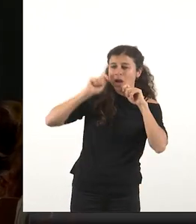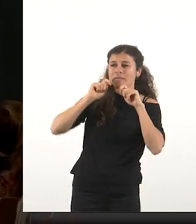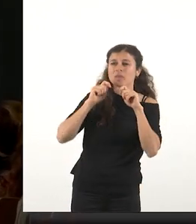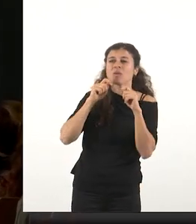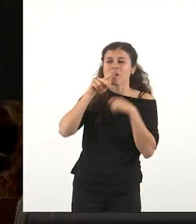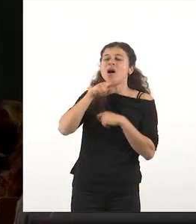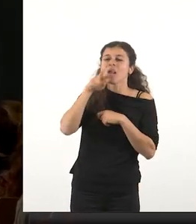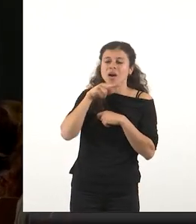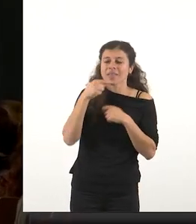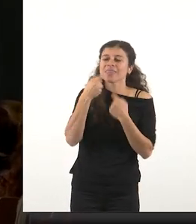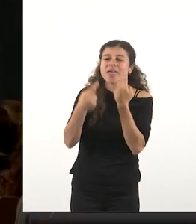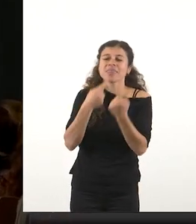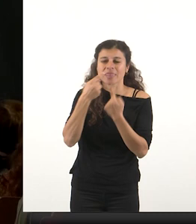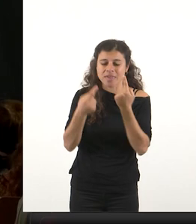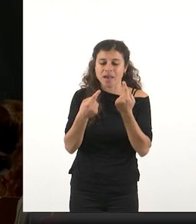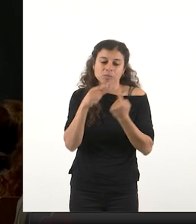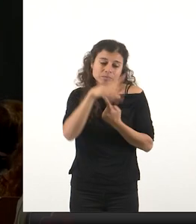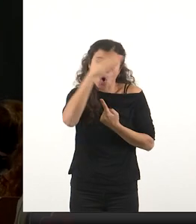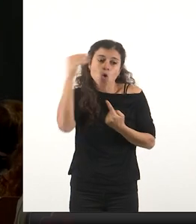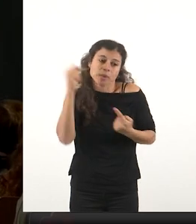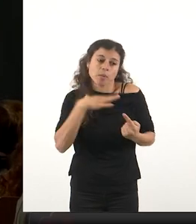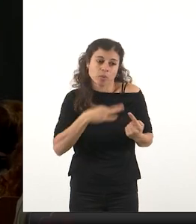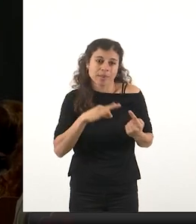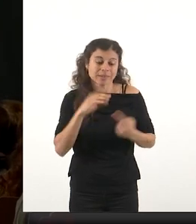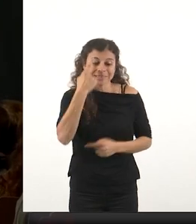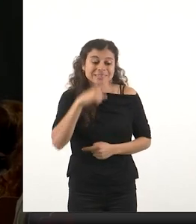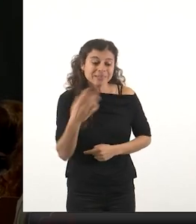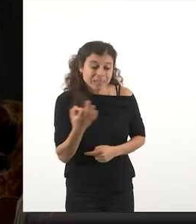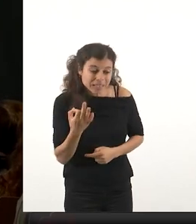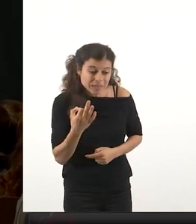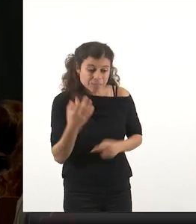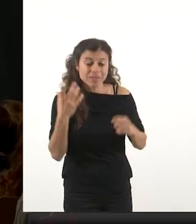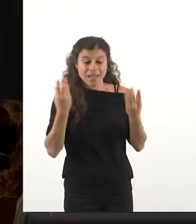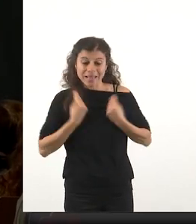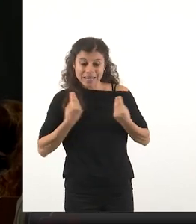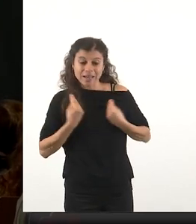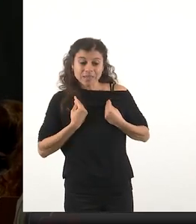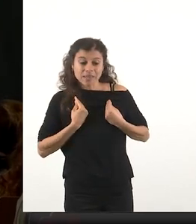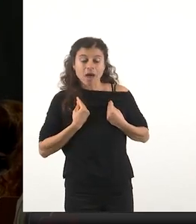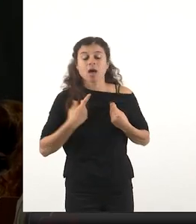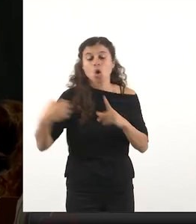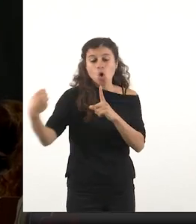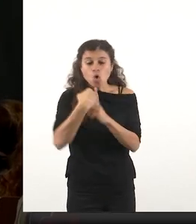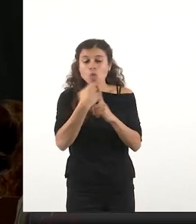mejor se te ha olvidado. ¿Sabes qué pasa, cariño? Es que en la vida, Pamela, no solo duelen los golpes.